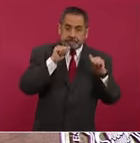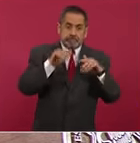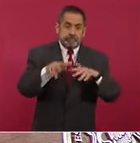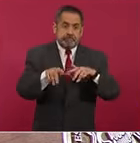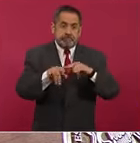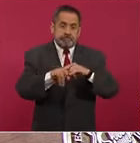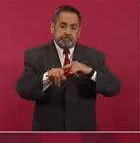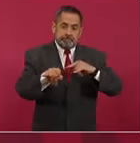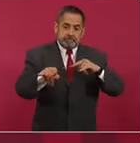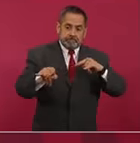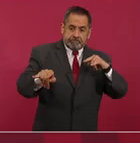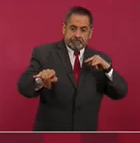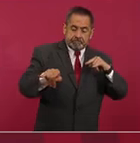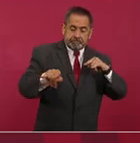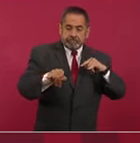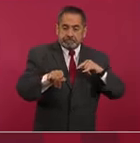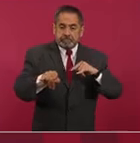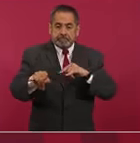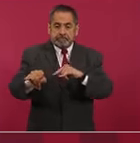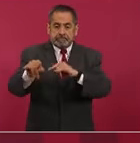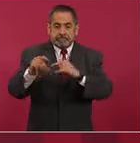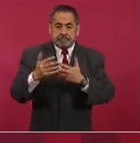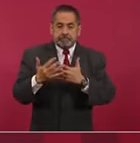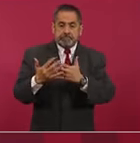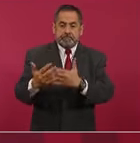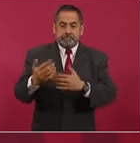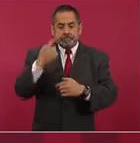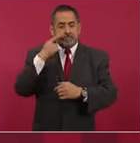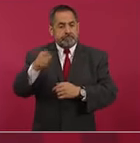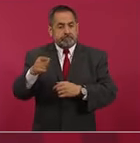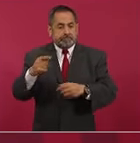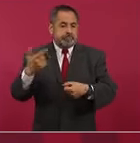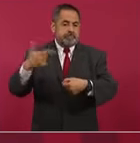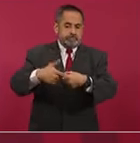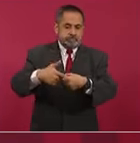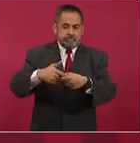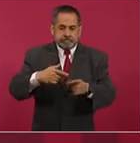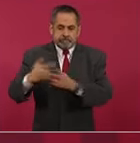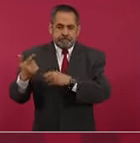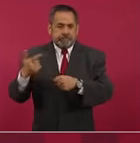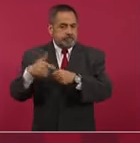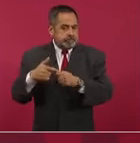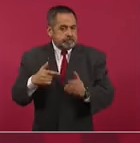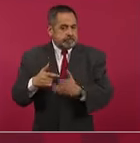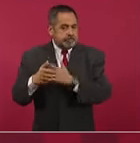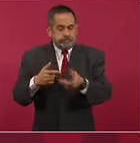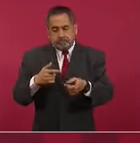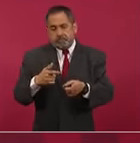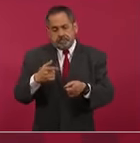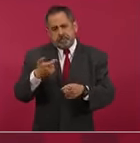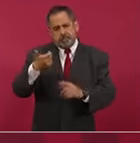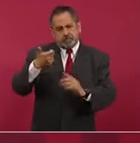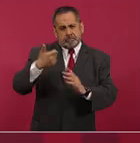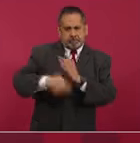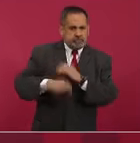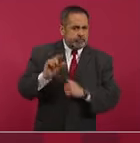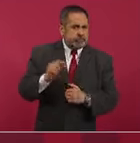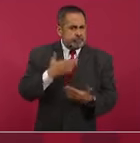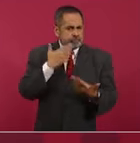filas de carros, porque no solo es buen precio, sino